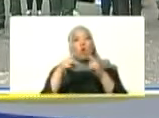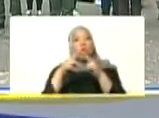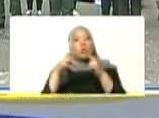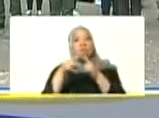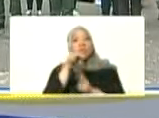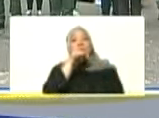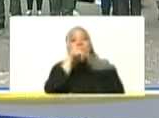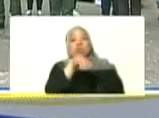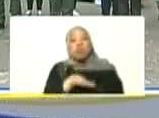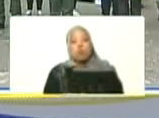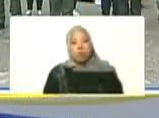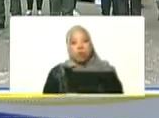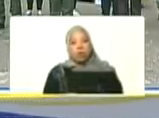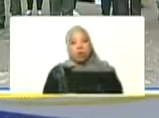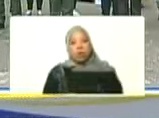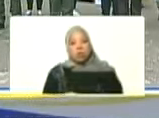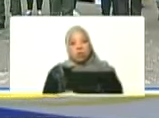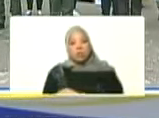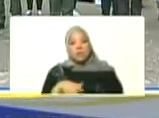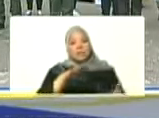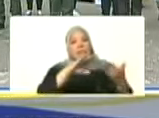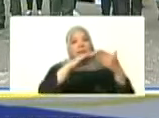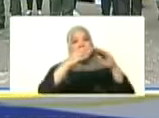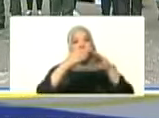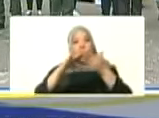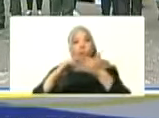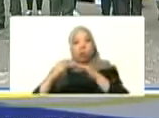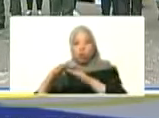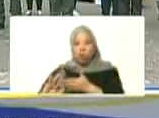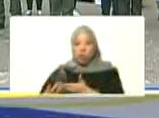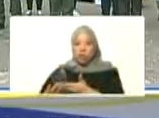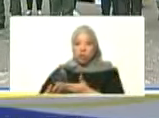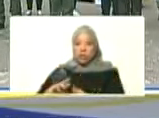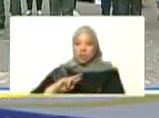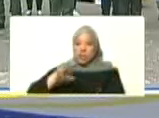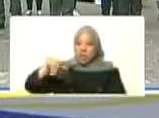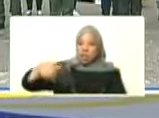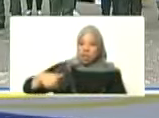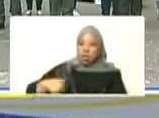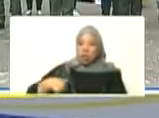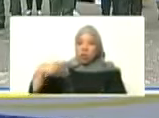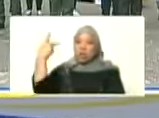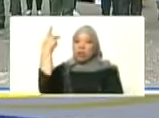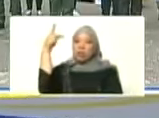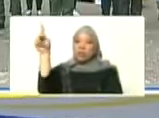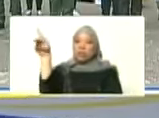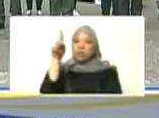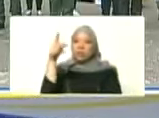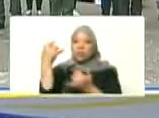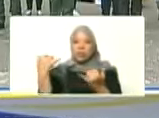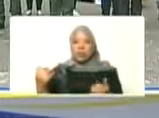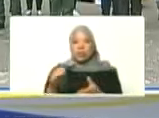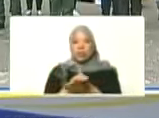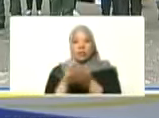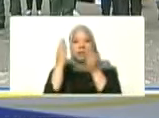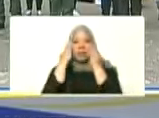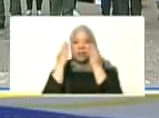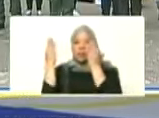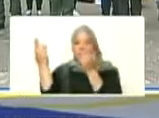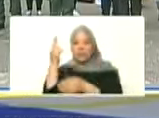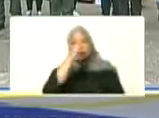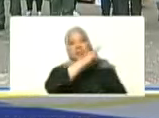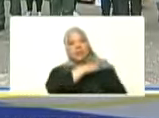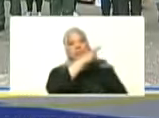la historia local de nuestro barrio, nuestra comunidad, nuestra parroquia. Bueno, allá está Vladimir Padrino